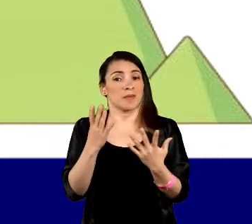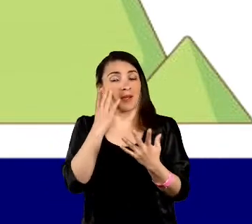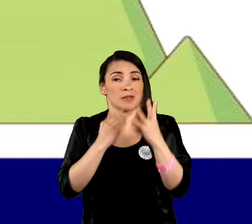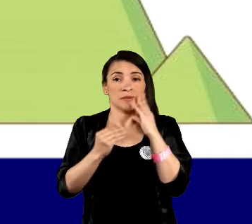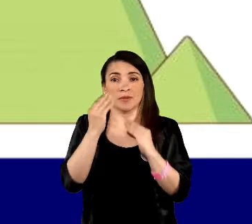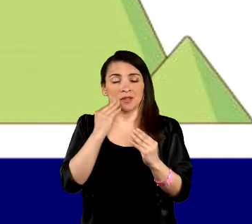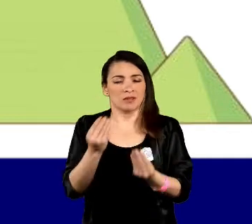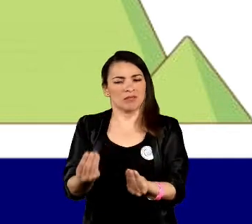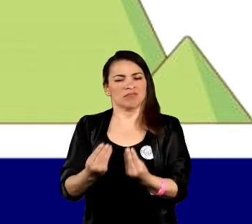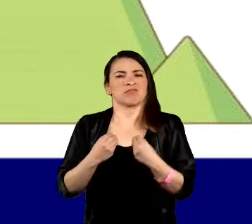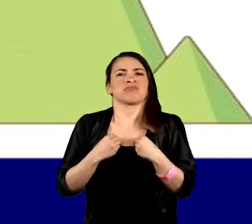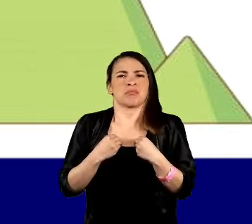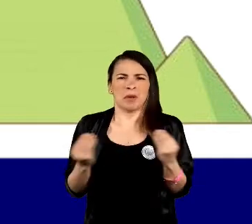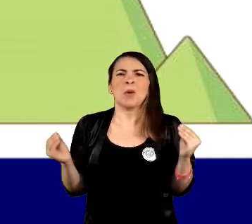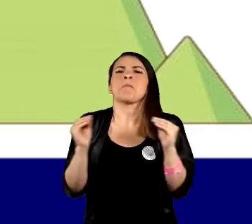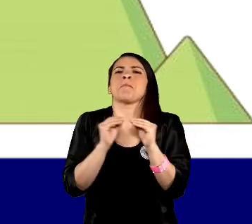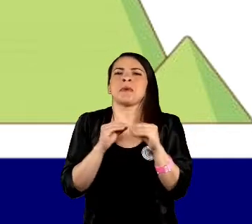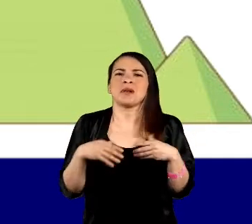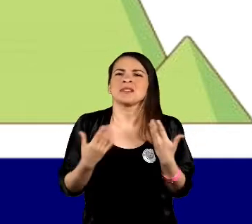recién